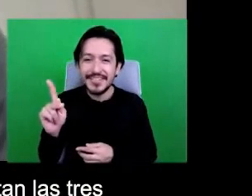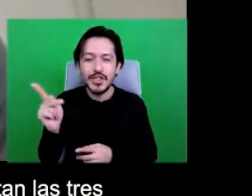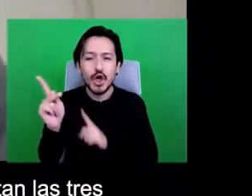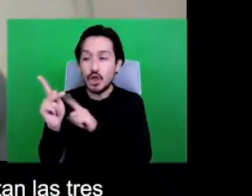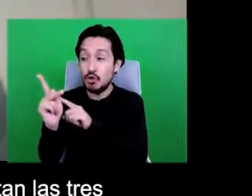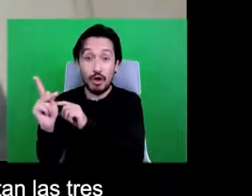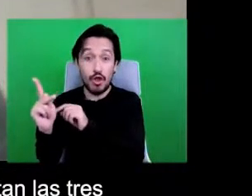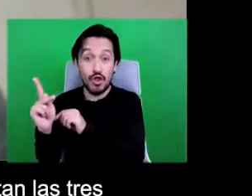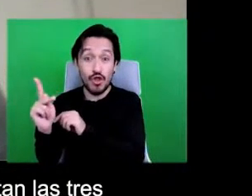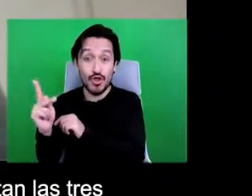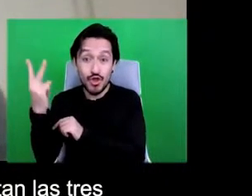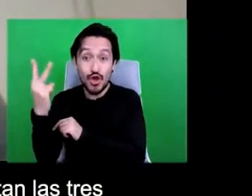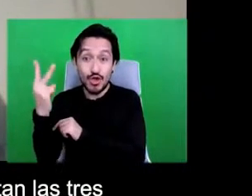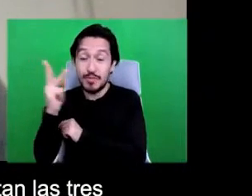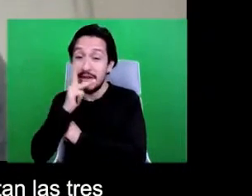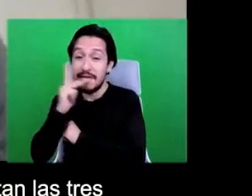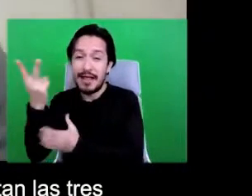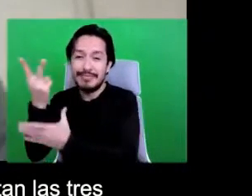dos.